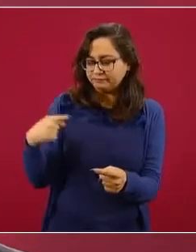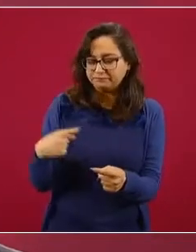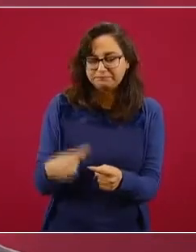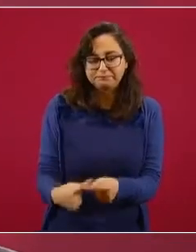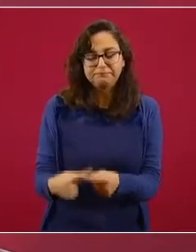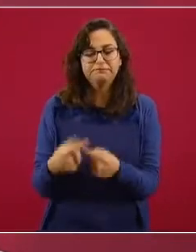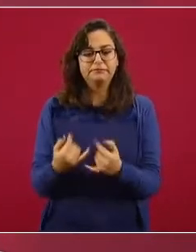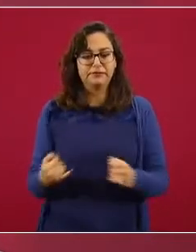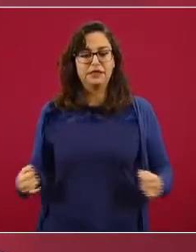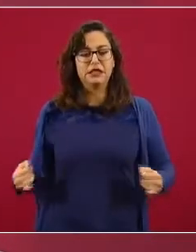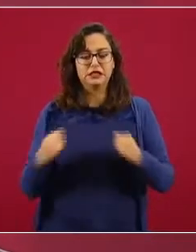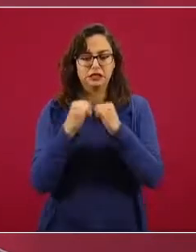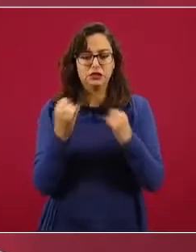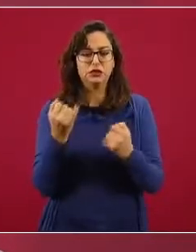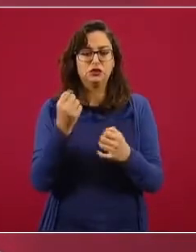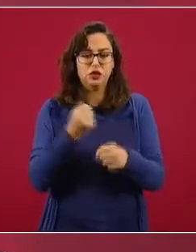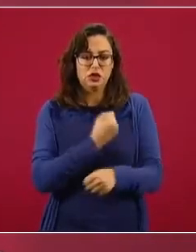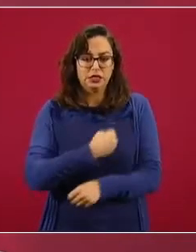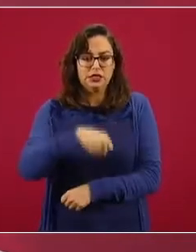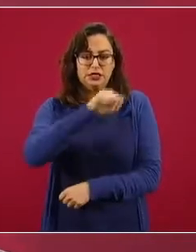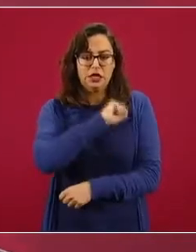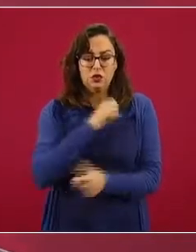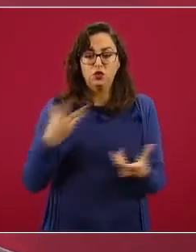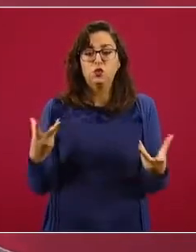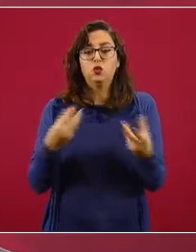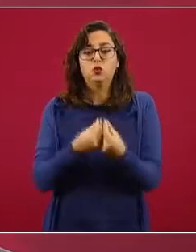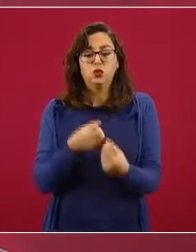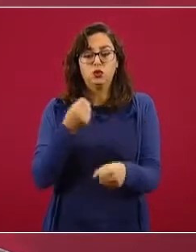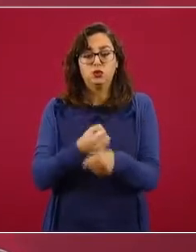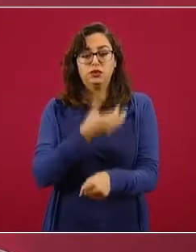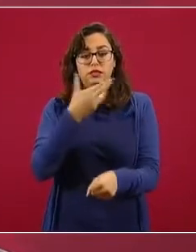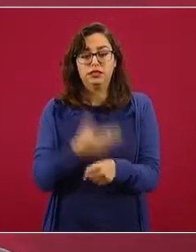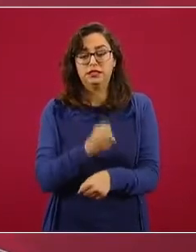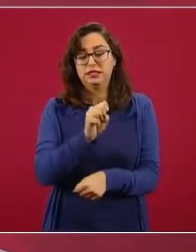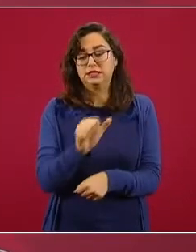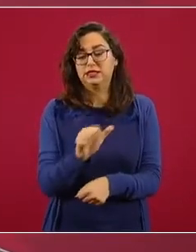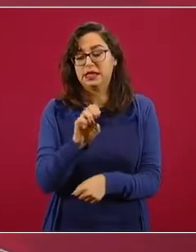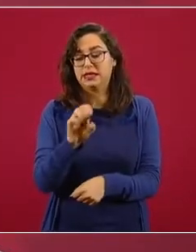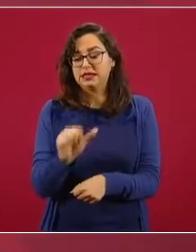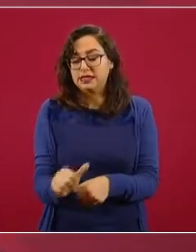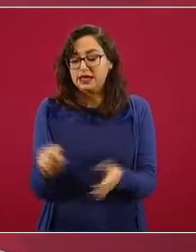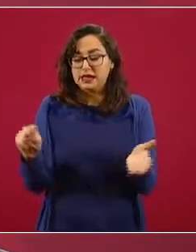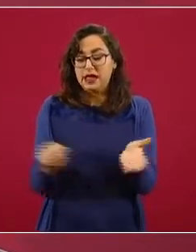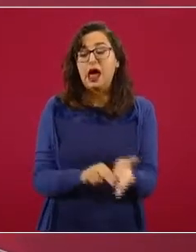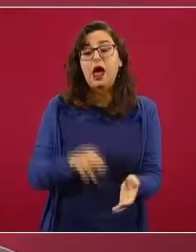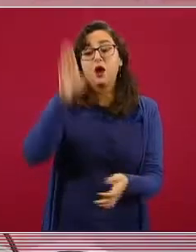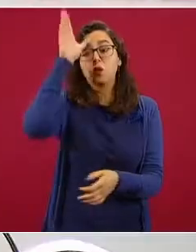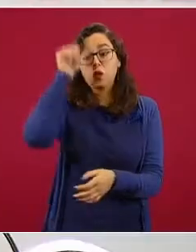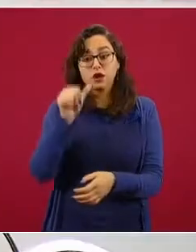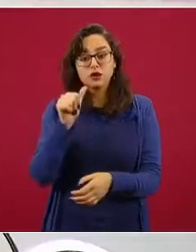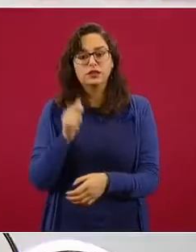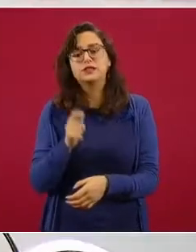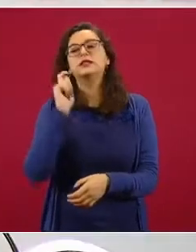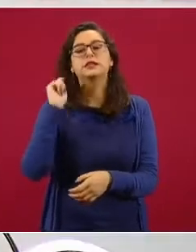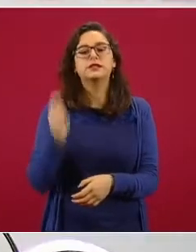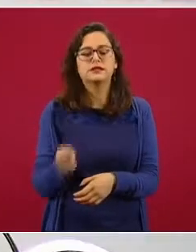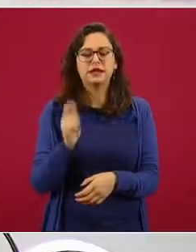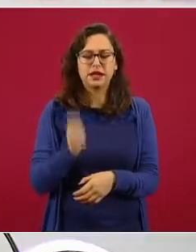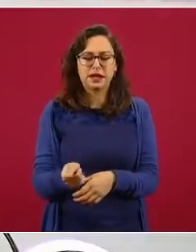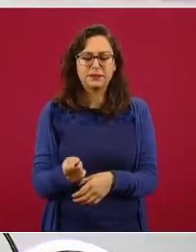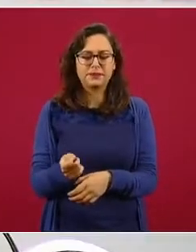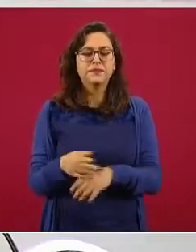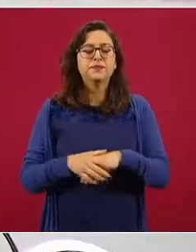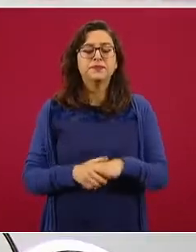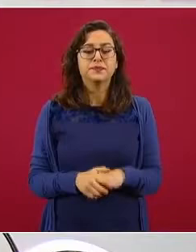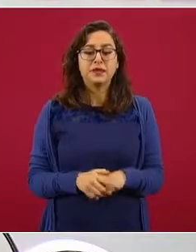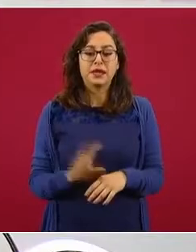instituciones de seguridad social con la Secretaría de Salud. Y esto es lo que ha permitido que, si en un momento dado en una ciudad se